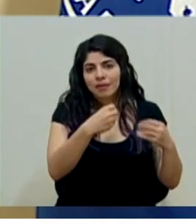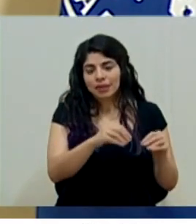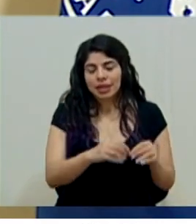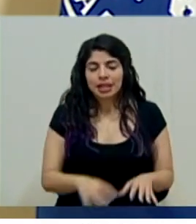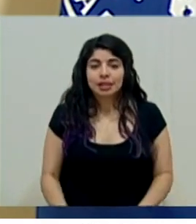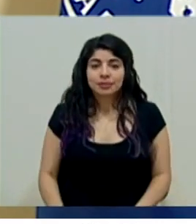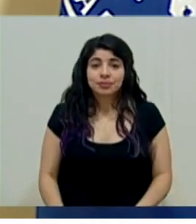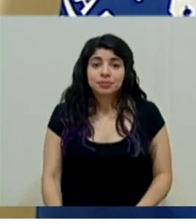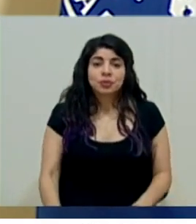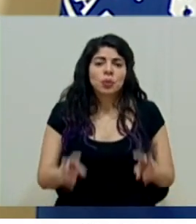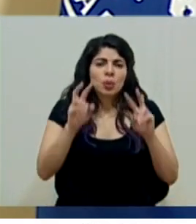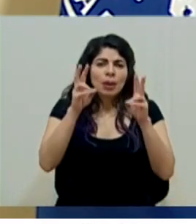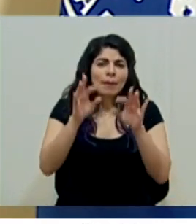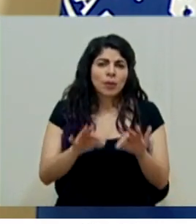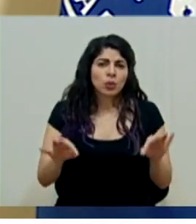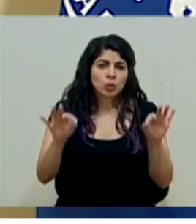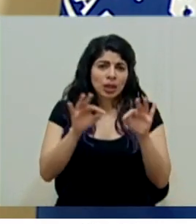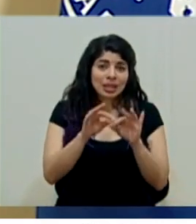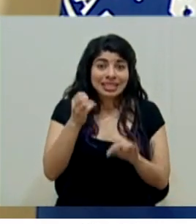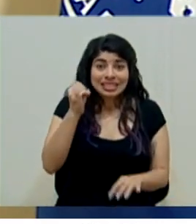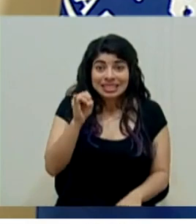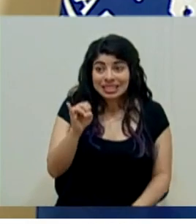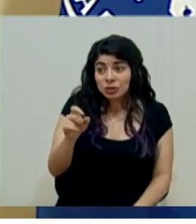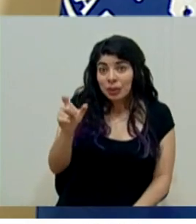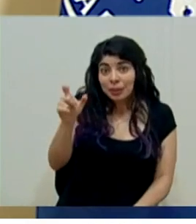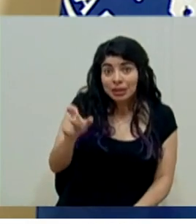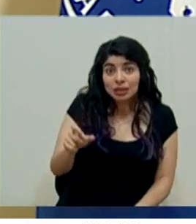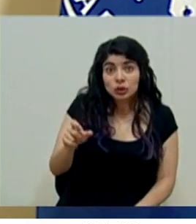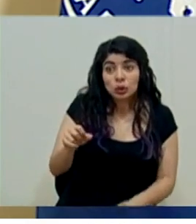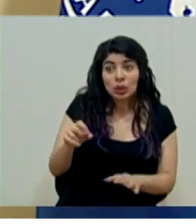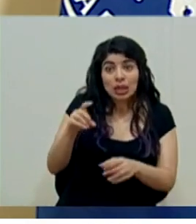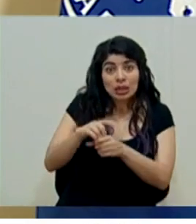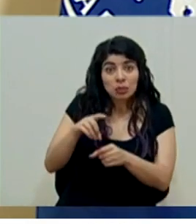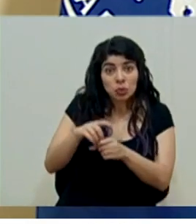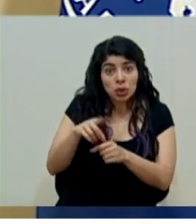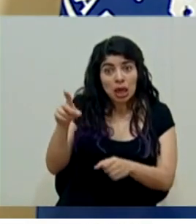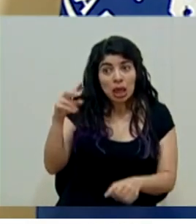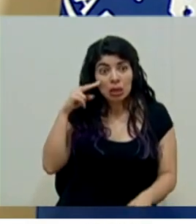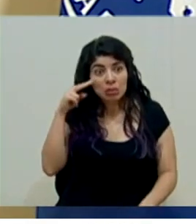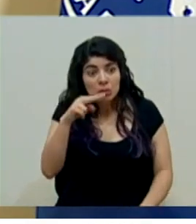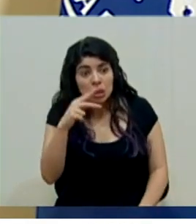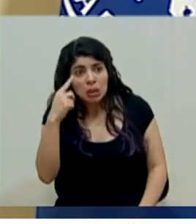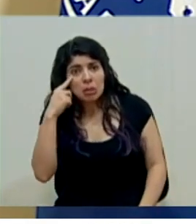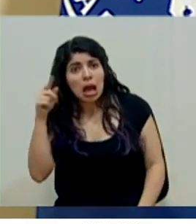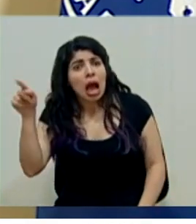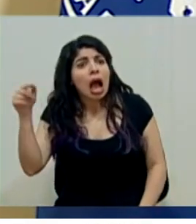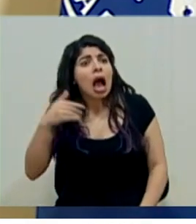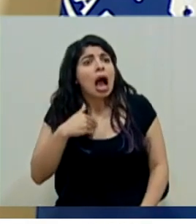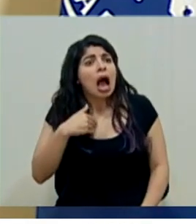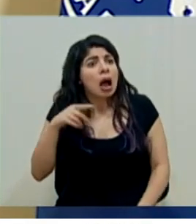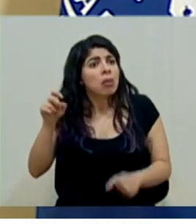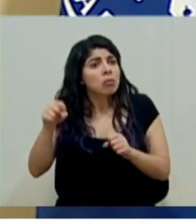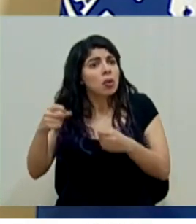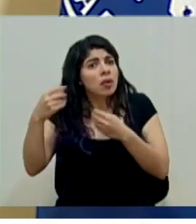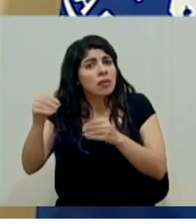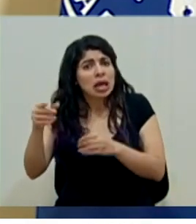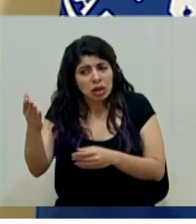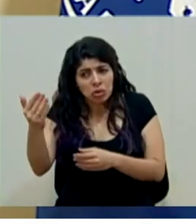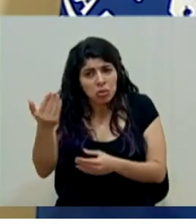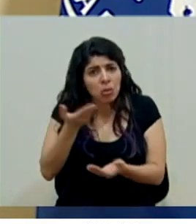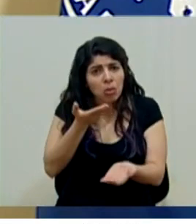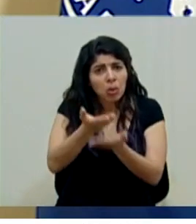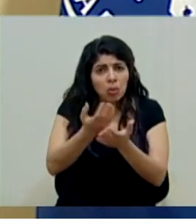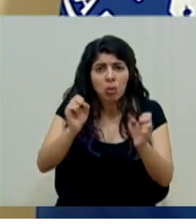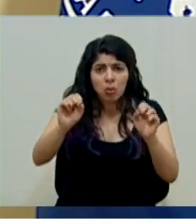tema importante acá, si alguien también de los congresistas considera que hay algún otro activo que es sujeto a la venta, puede